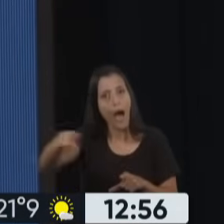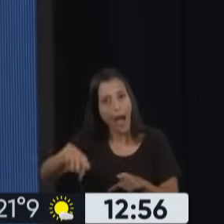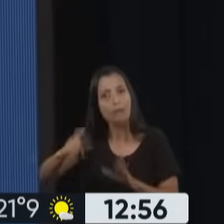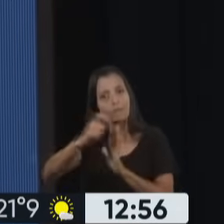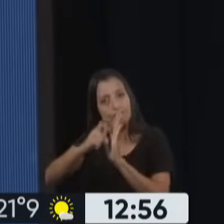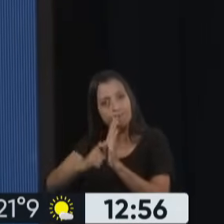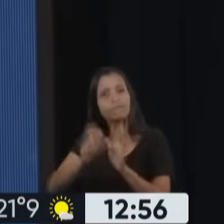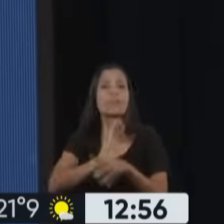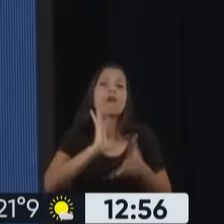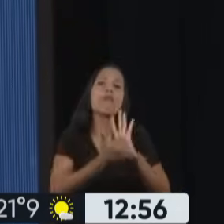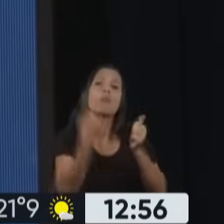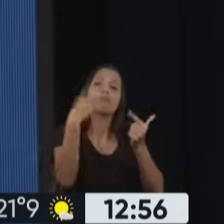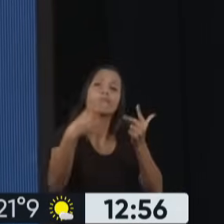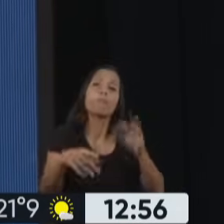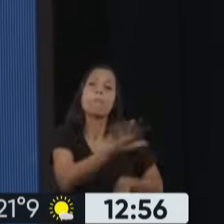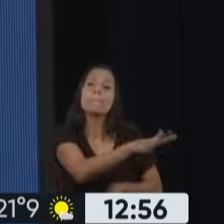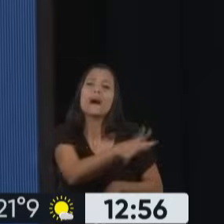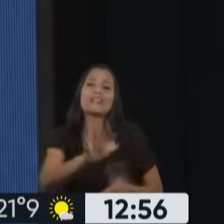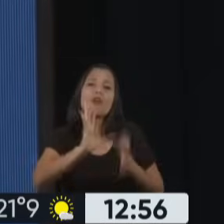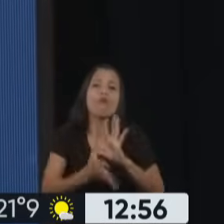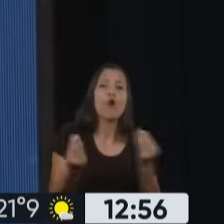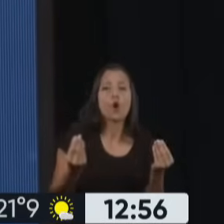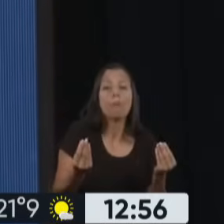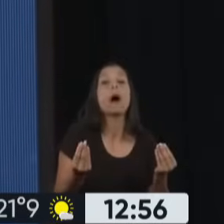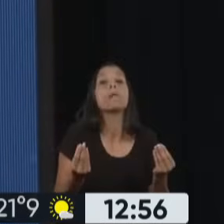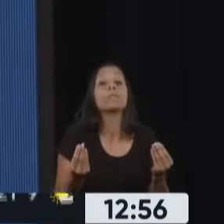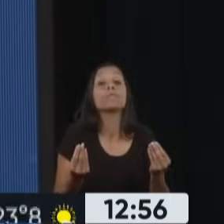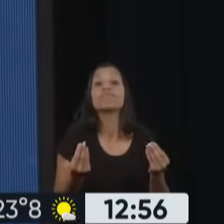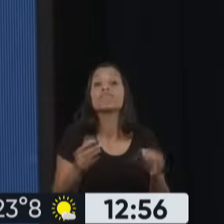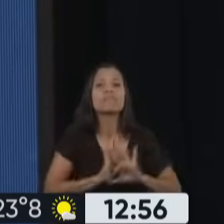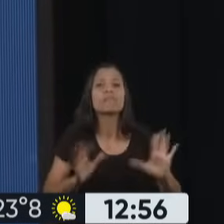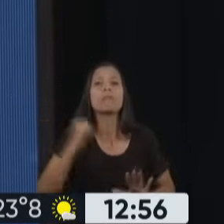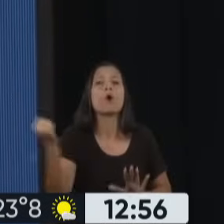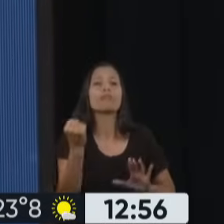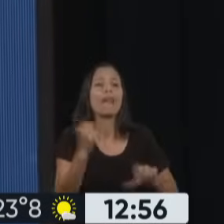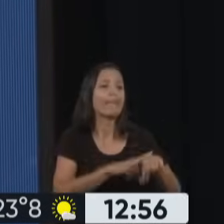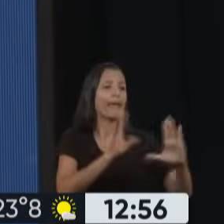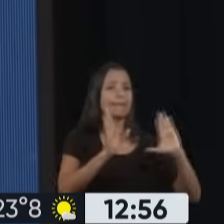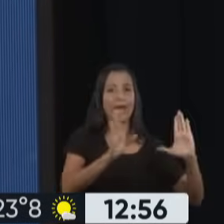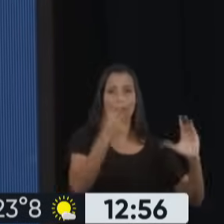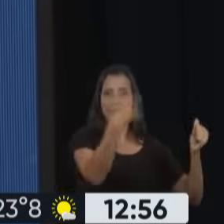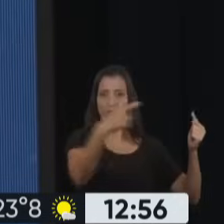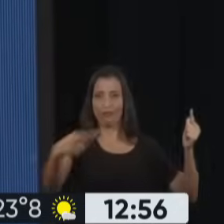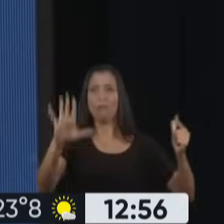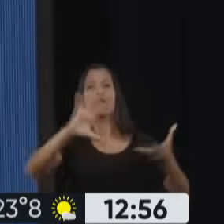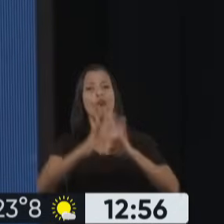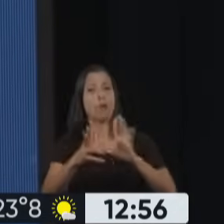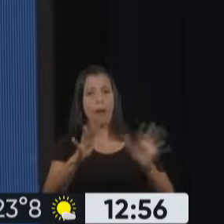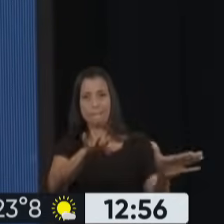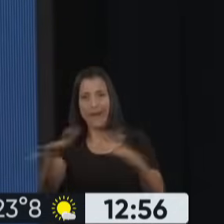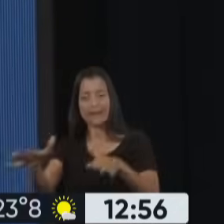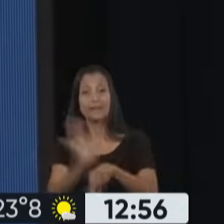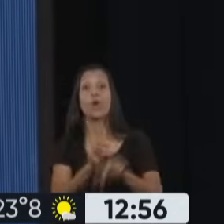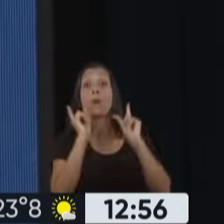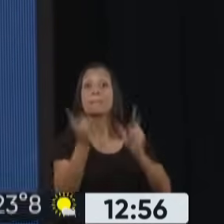Rosada, las metodologías son todas similares, cambian solamente en la frecuencia temporal que se miden, y ese número que